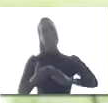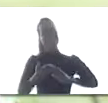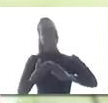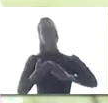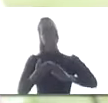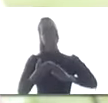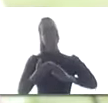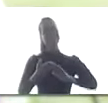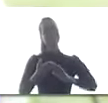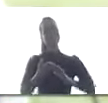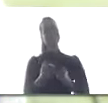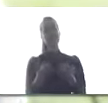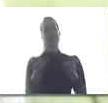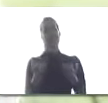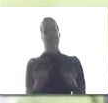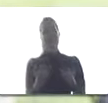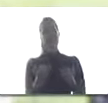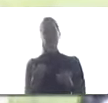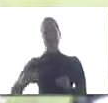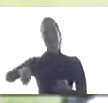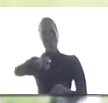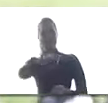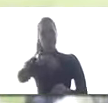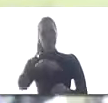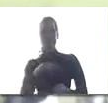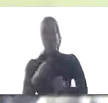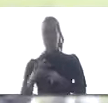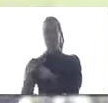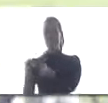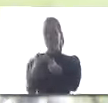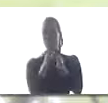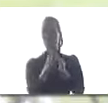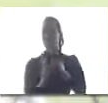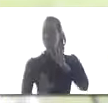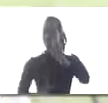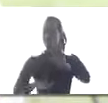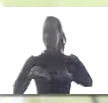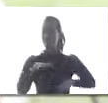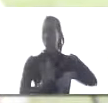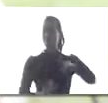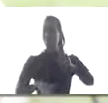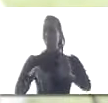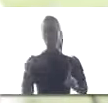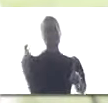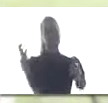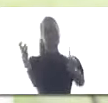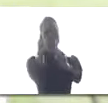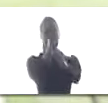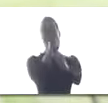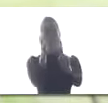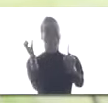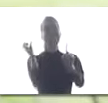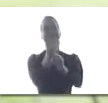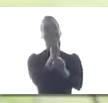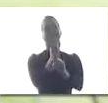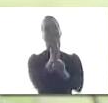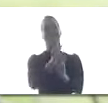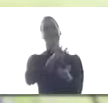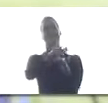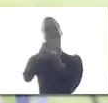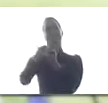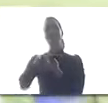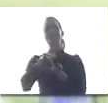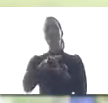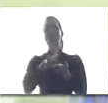Hagamos el pacto de caminar juntos y juntas hacia un objetivo de participar y exigir